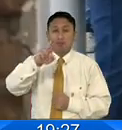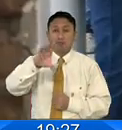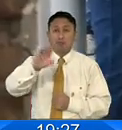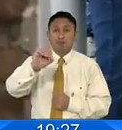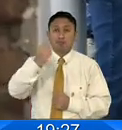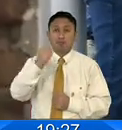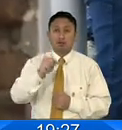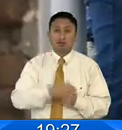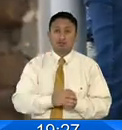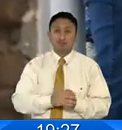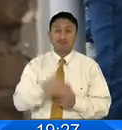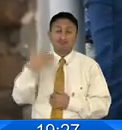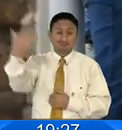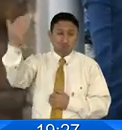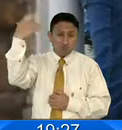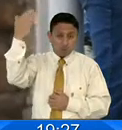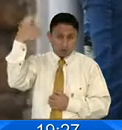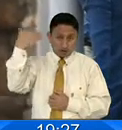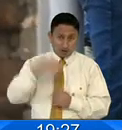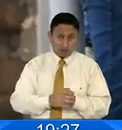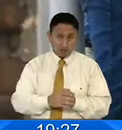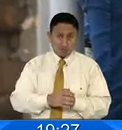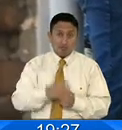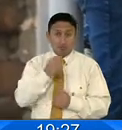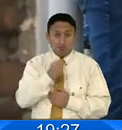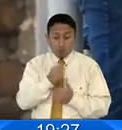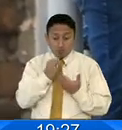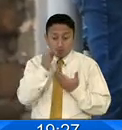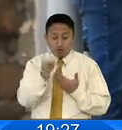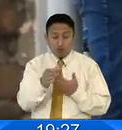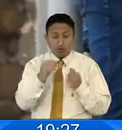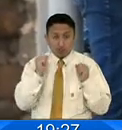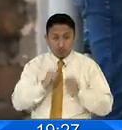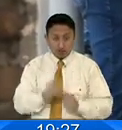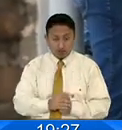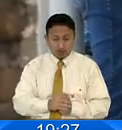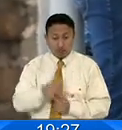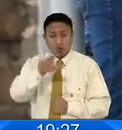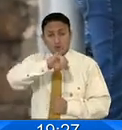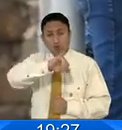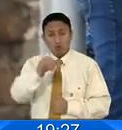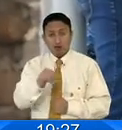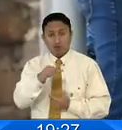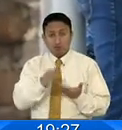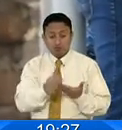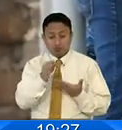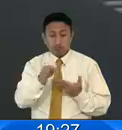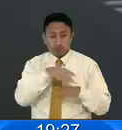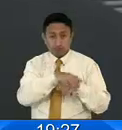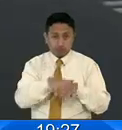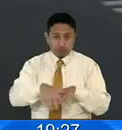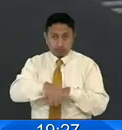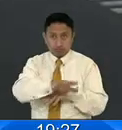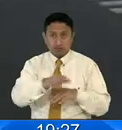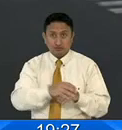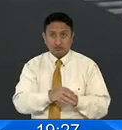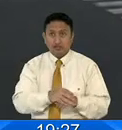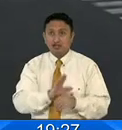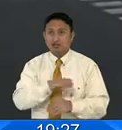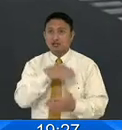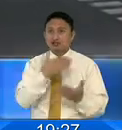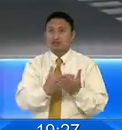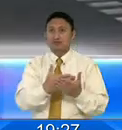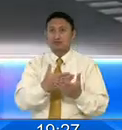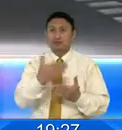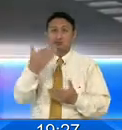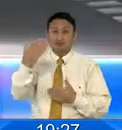El alcalde de Pueblo Viejo, Marcos González, salió la mañana de este jueves de su provincia Los Ríos, con destino a Guayaquil.